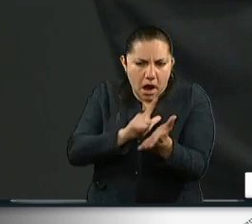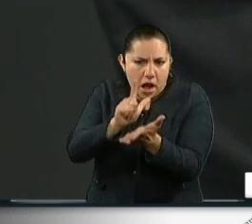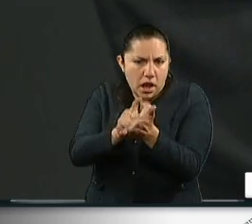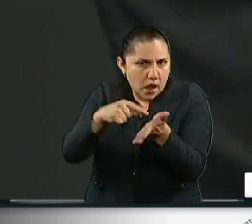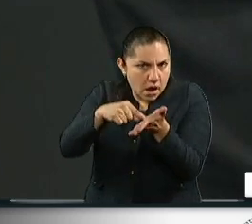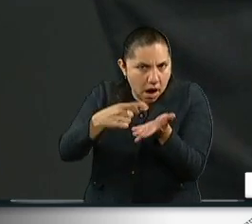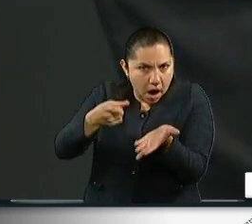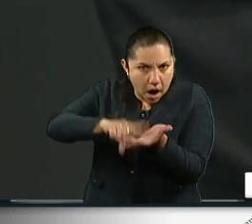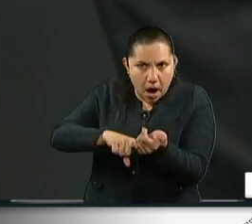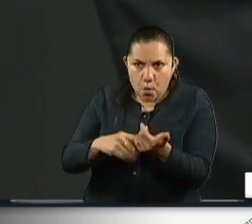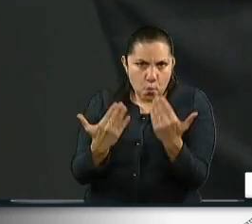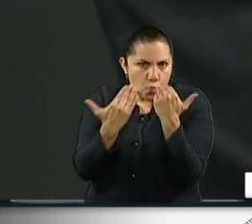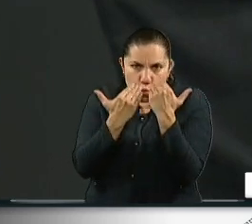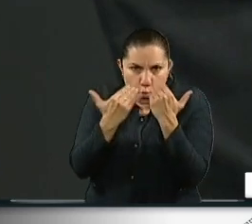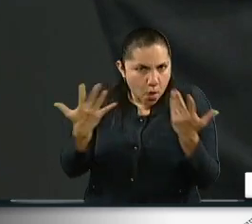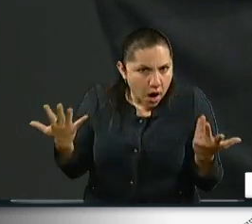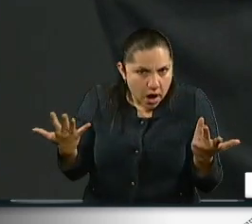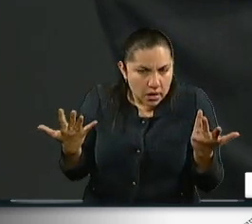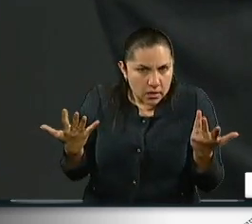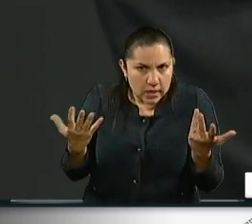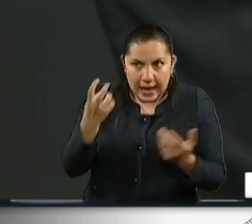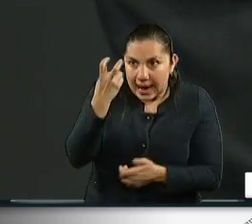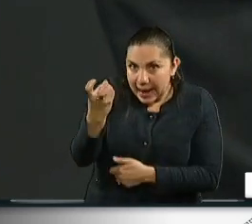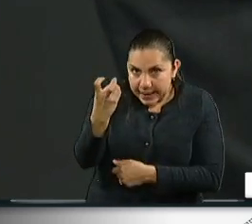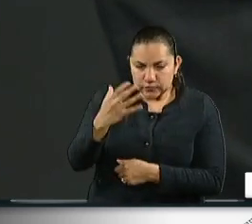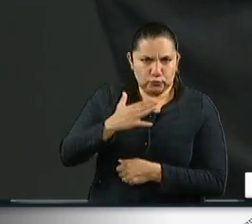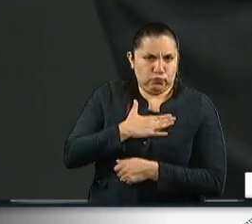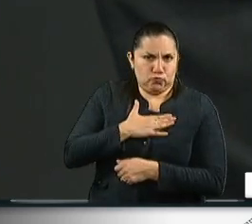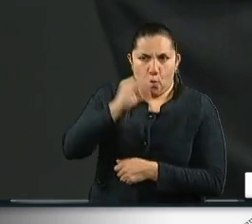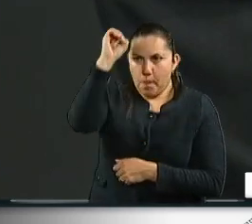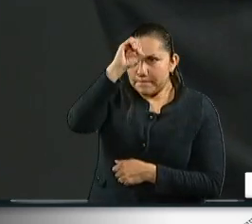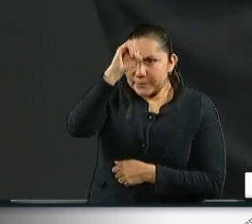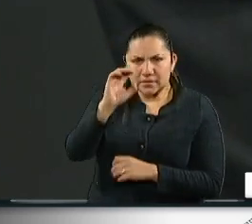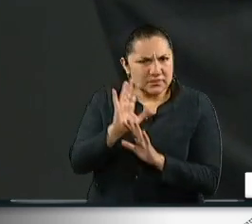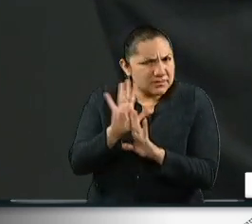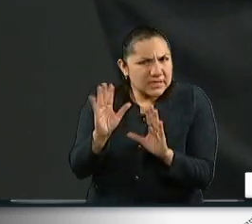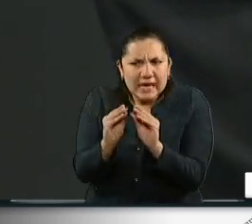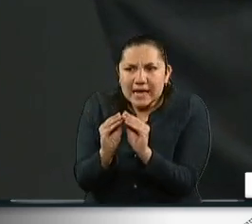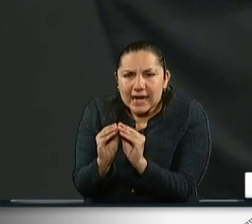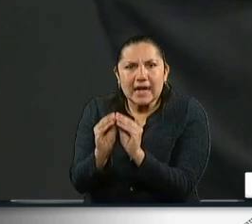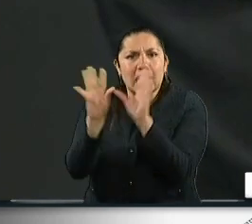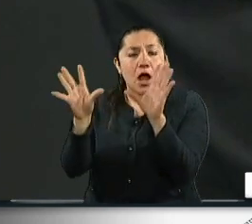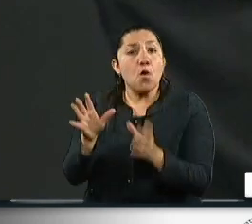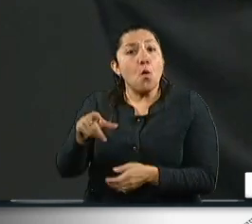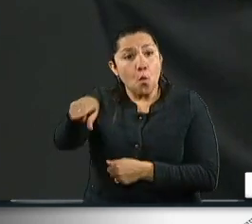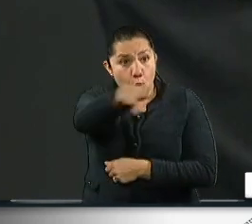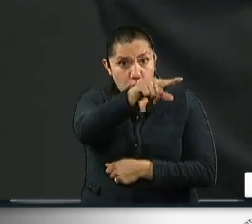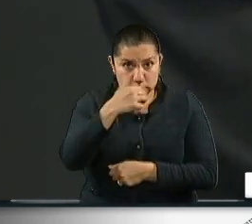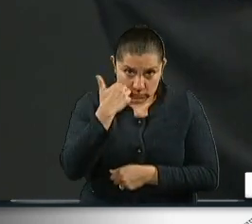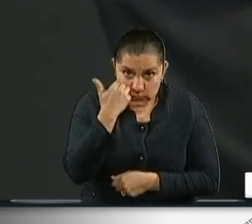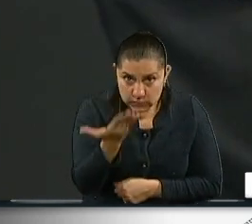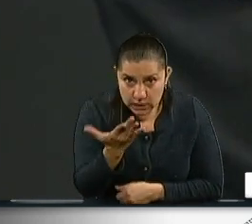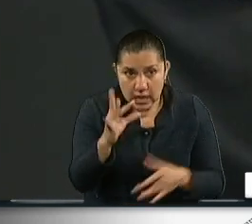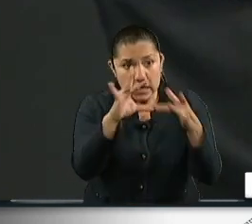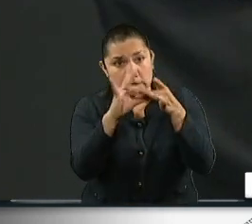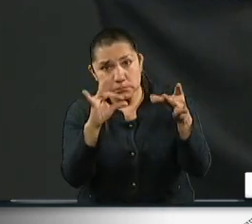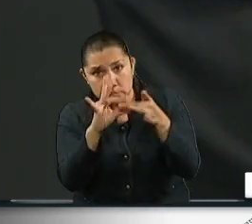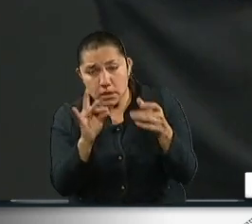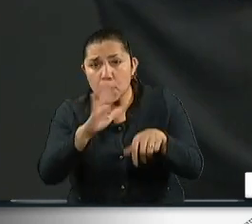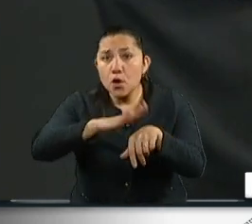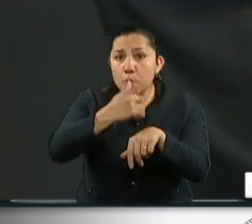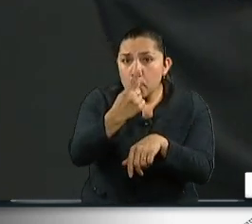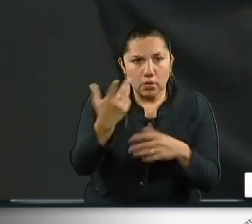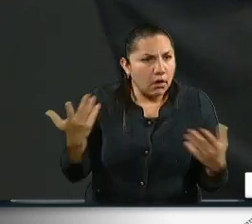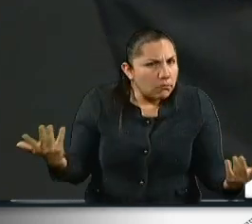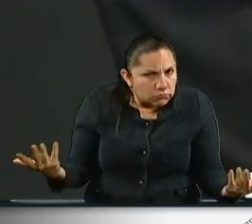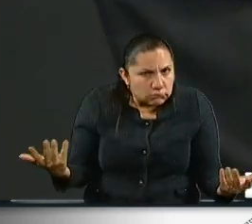yo creo que está muy claro si ustedes quieren les podemos decir por qué así porque no estamos apegando